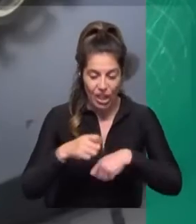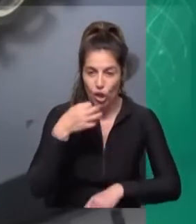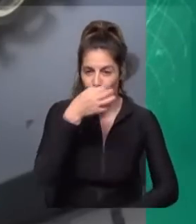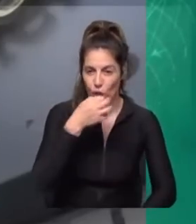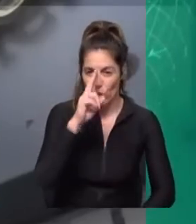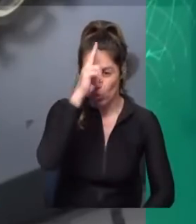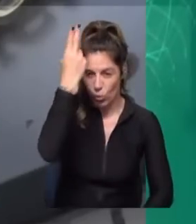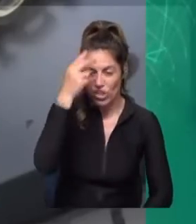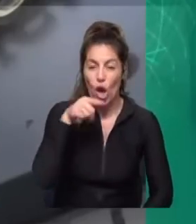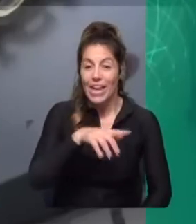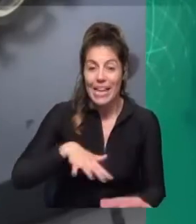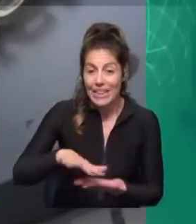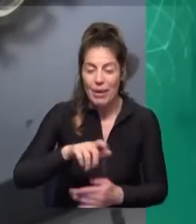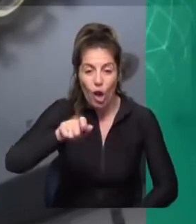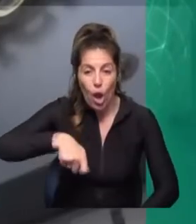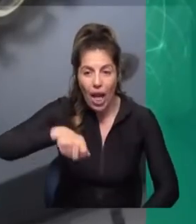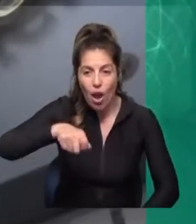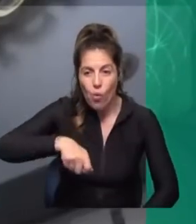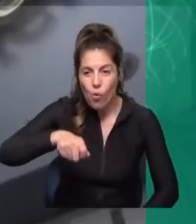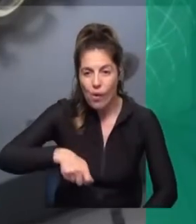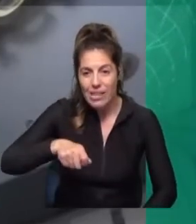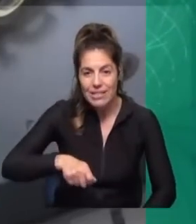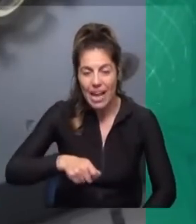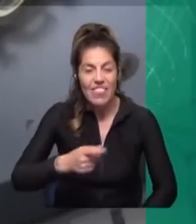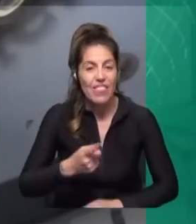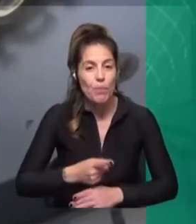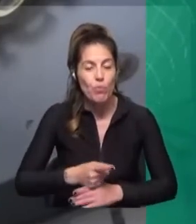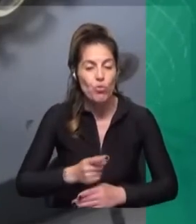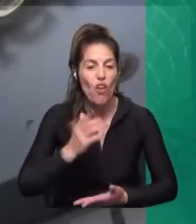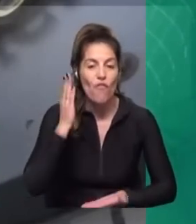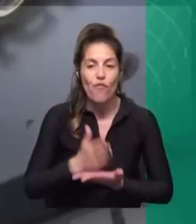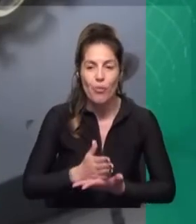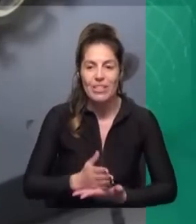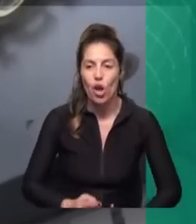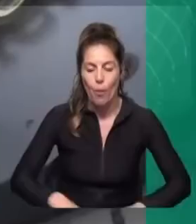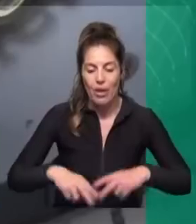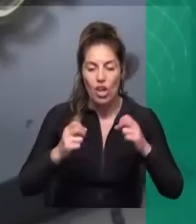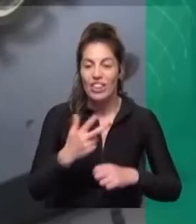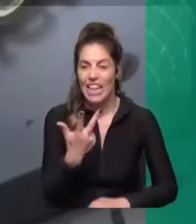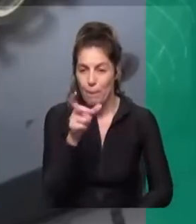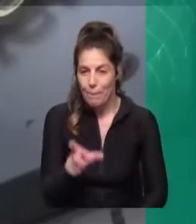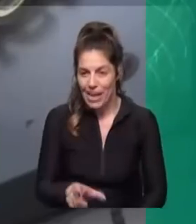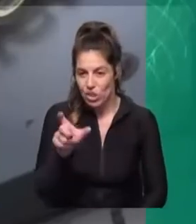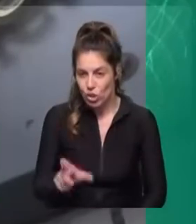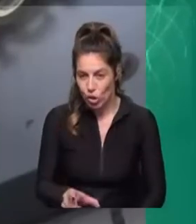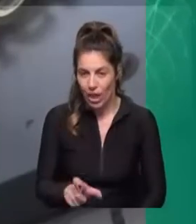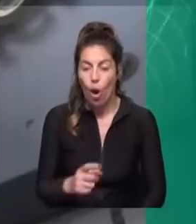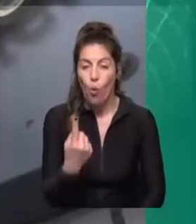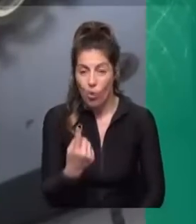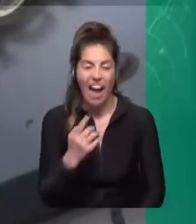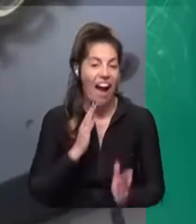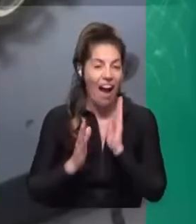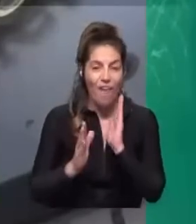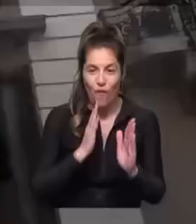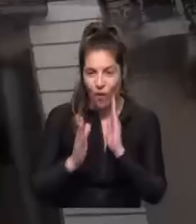uruguayo en este marco la jueza María Elena mainer dispuso la formalización de la investigación contra tres personas entre ellas la abogada